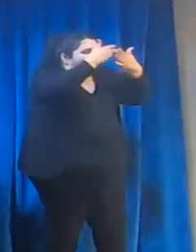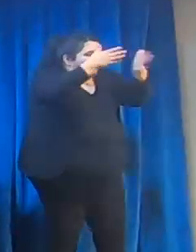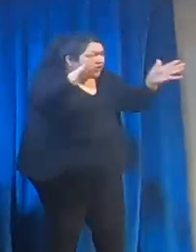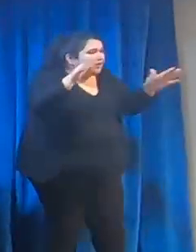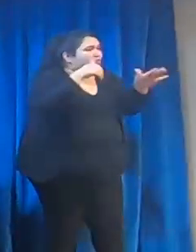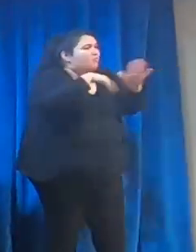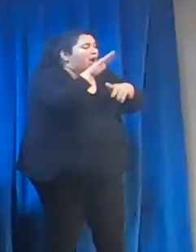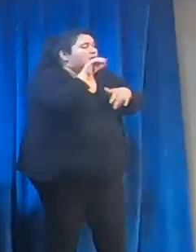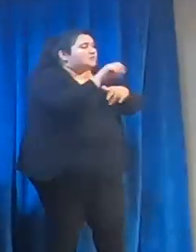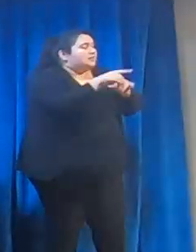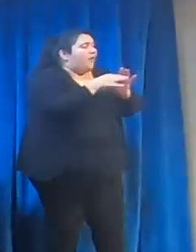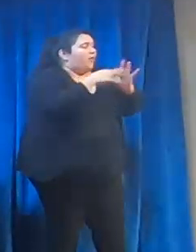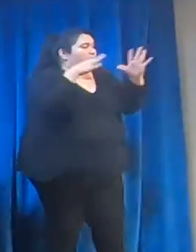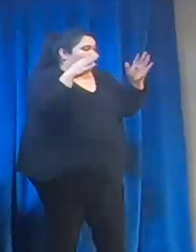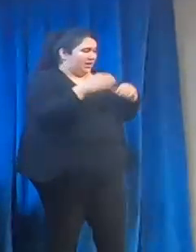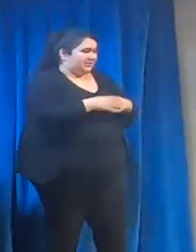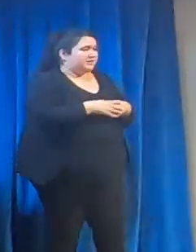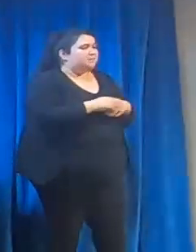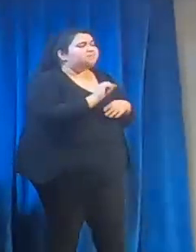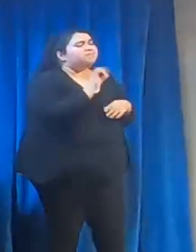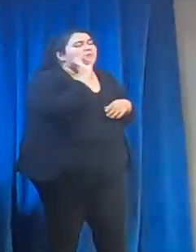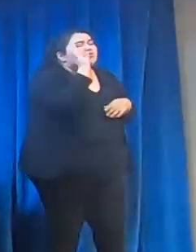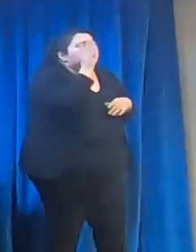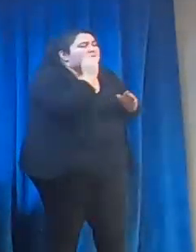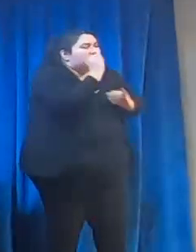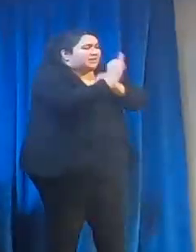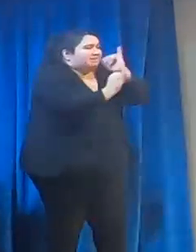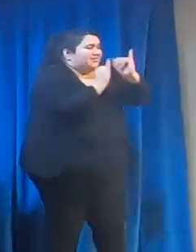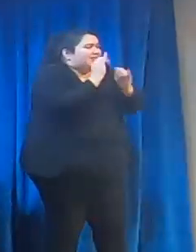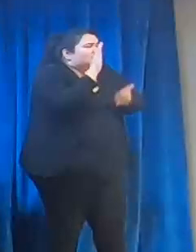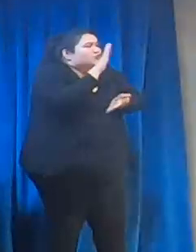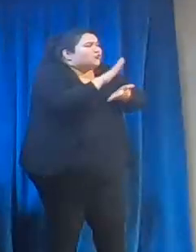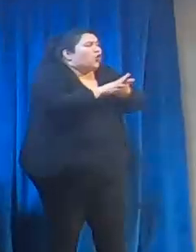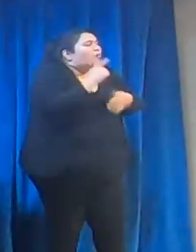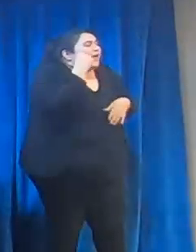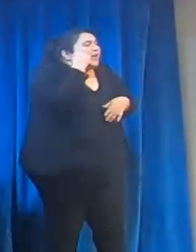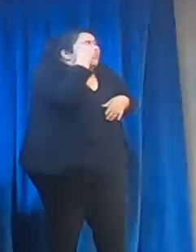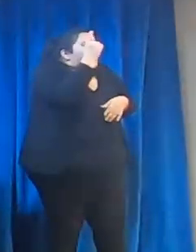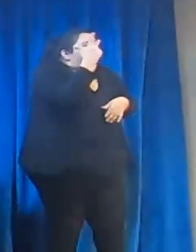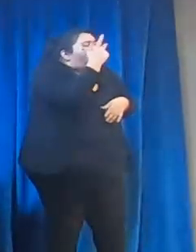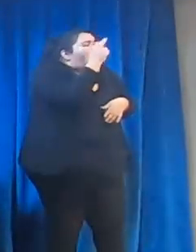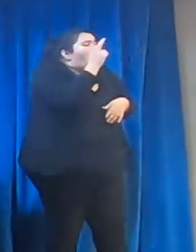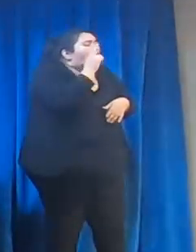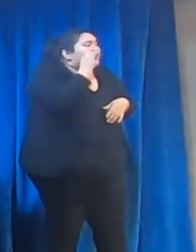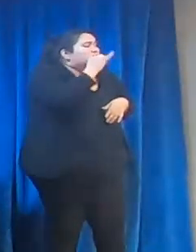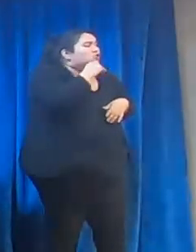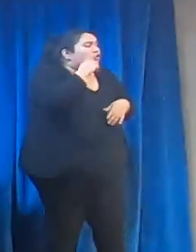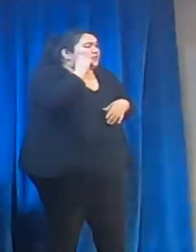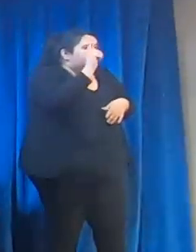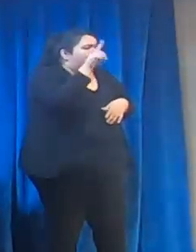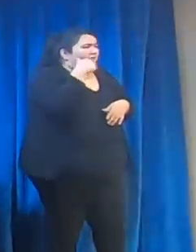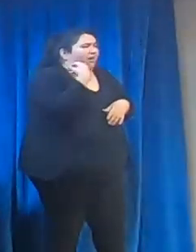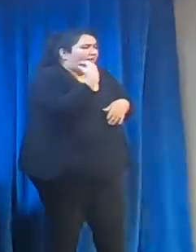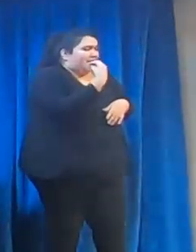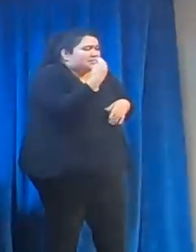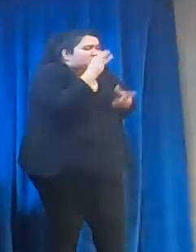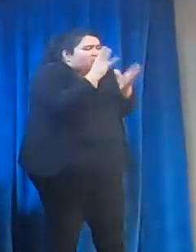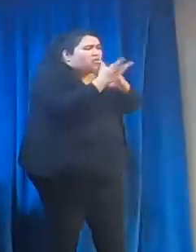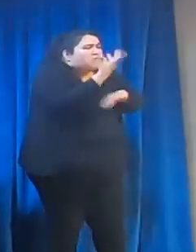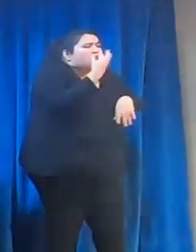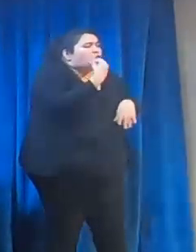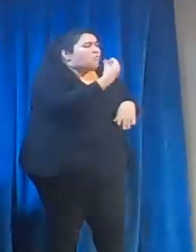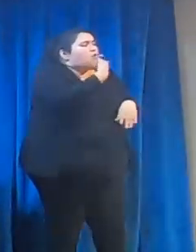democráticos. Me voy a detener solo un momento en esta idea de horizontalidad por la importancia que tiene para mí en cómo se entiende